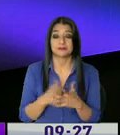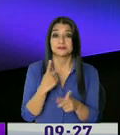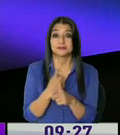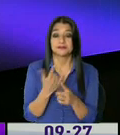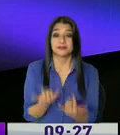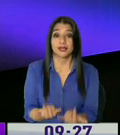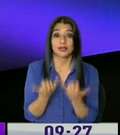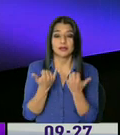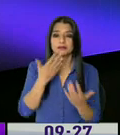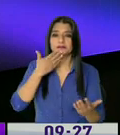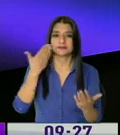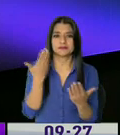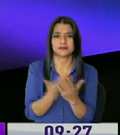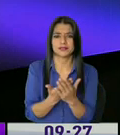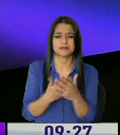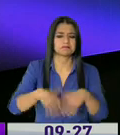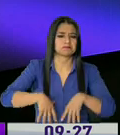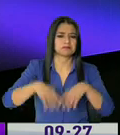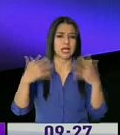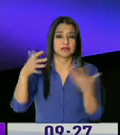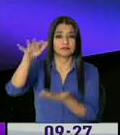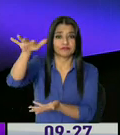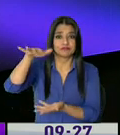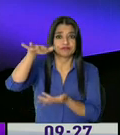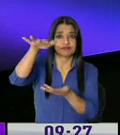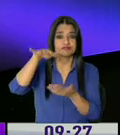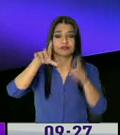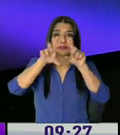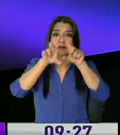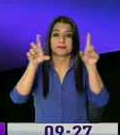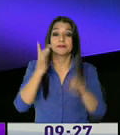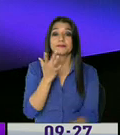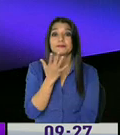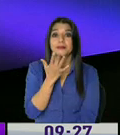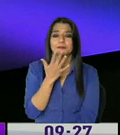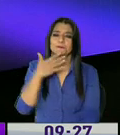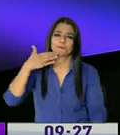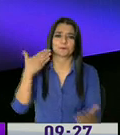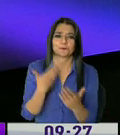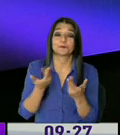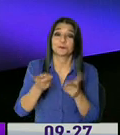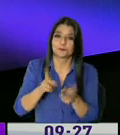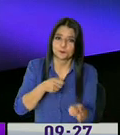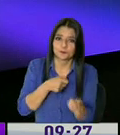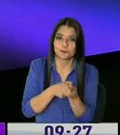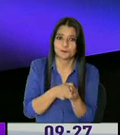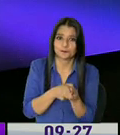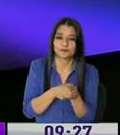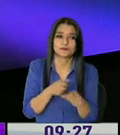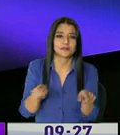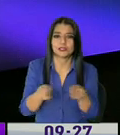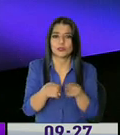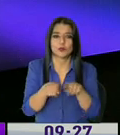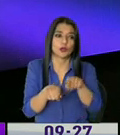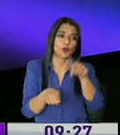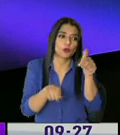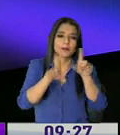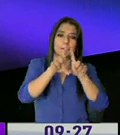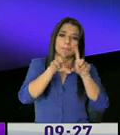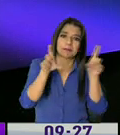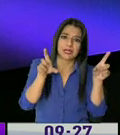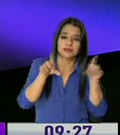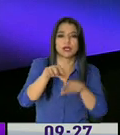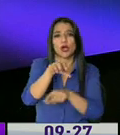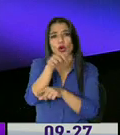día queremos agradecer más aún la donación que nos hace la corporación favorita, que también se une, así como se han unido otras empresas,